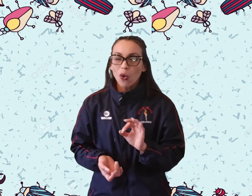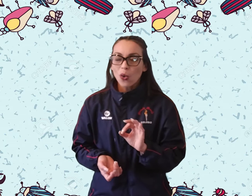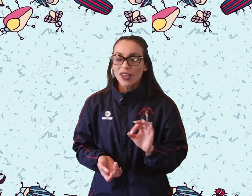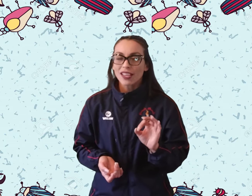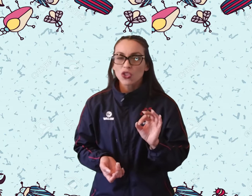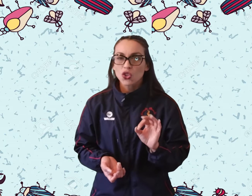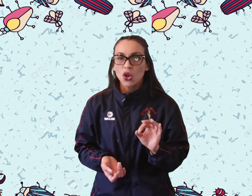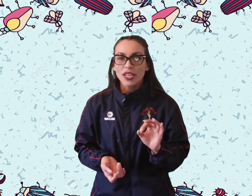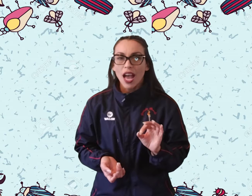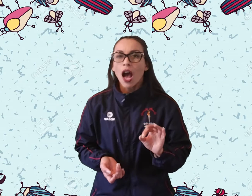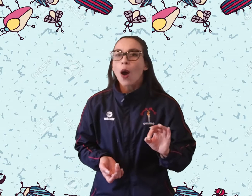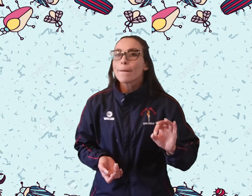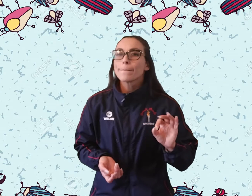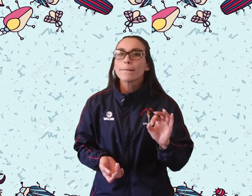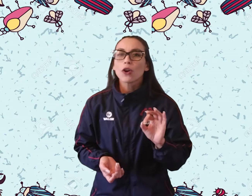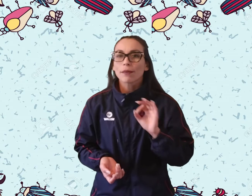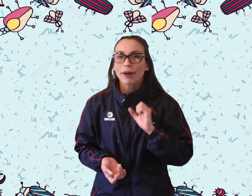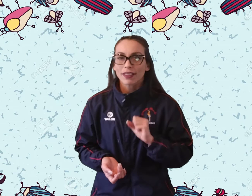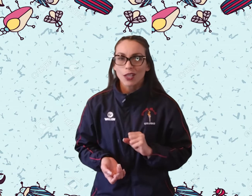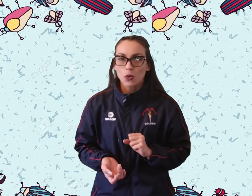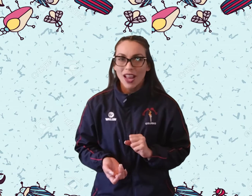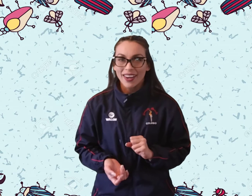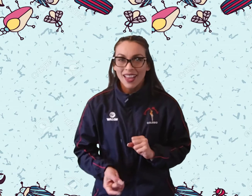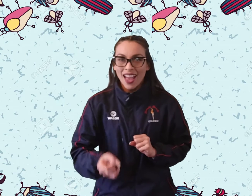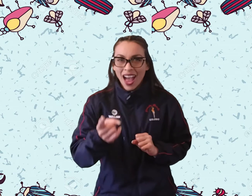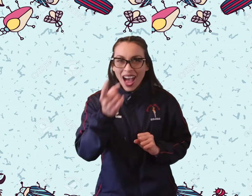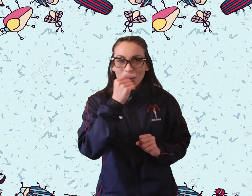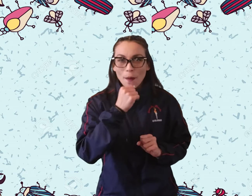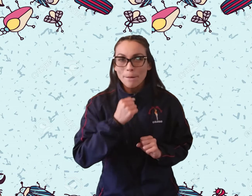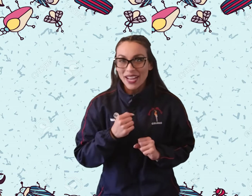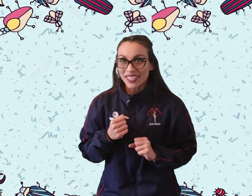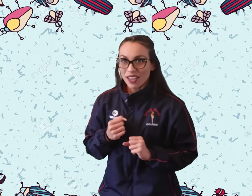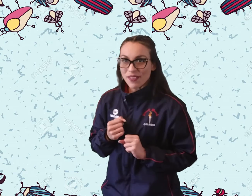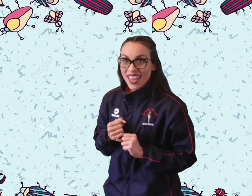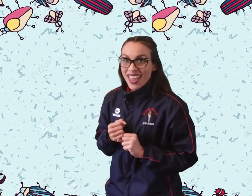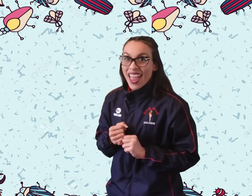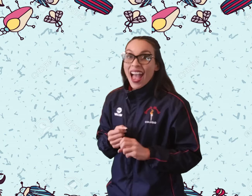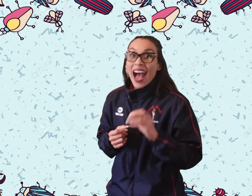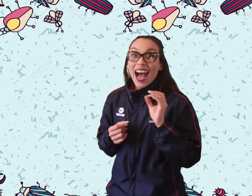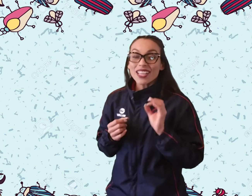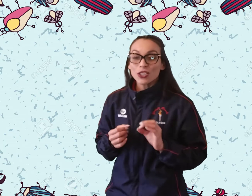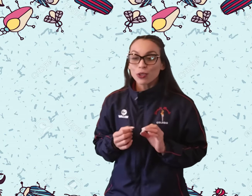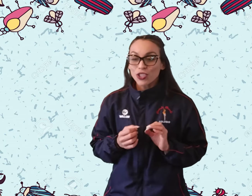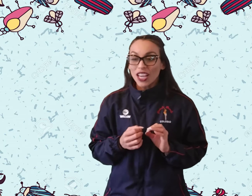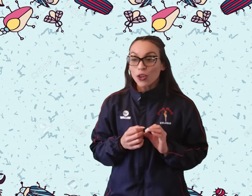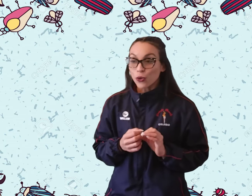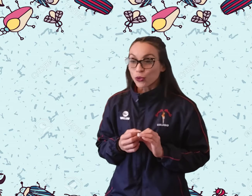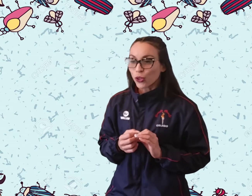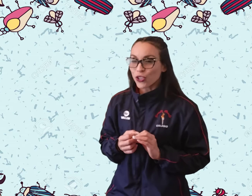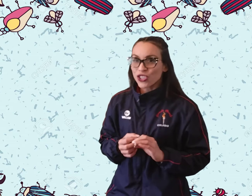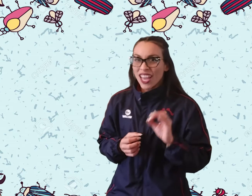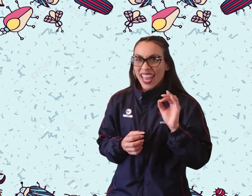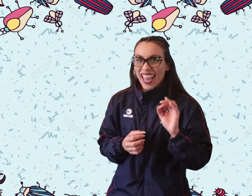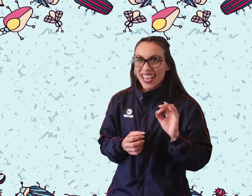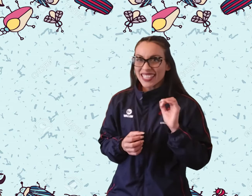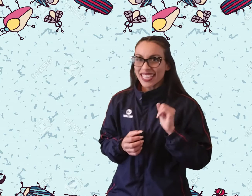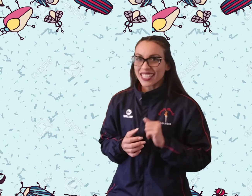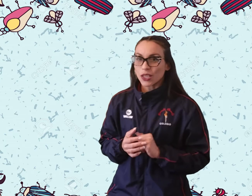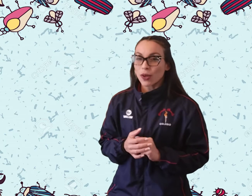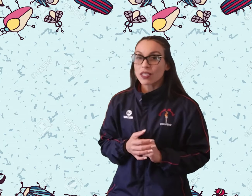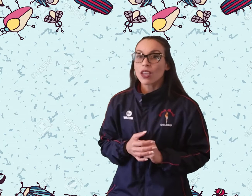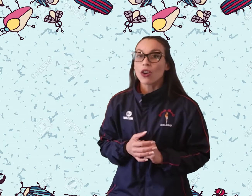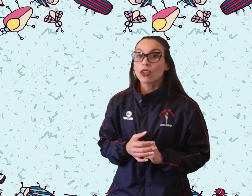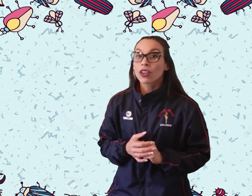traigo una historia muy particular. Acompáñame a escuchar juntos